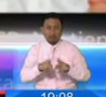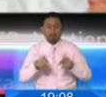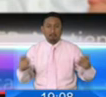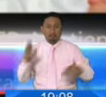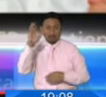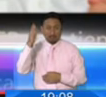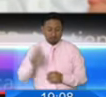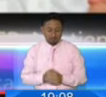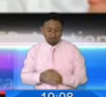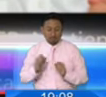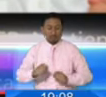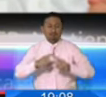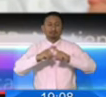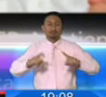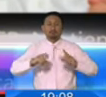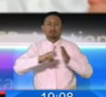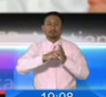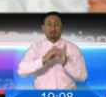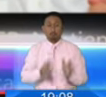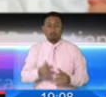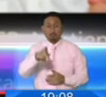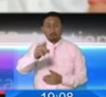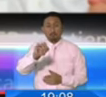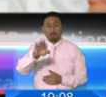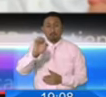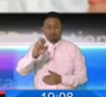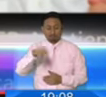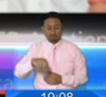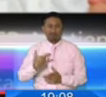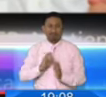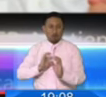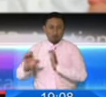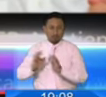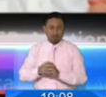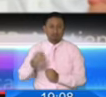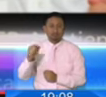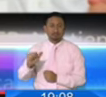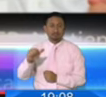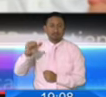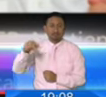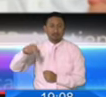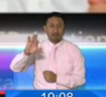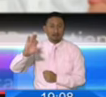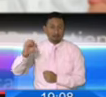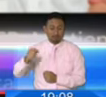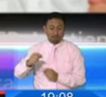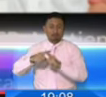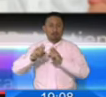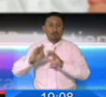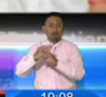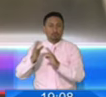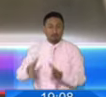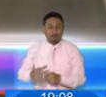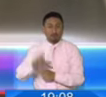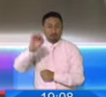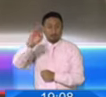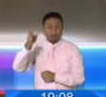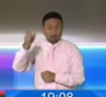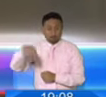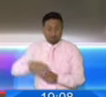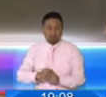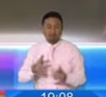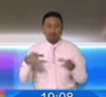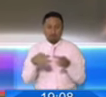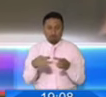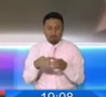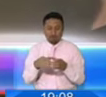brasileño en donde el excontralor Carlos Polis mantiene una conversación con José Santos, exfuncionario de Odebrecht, la Comisión Nacional